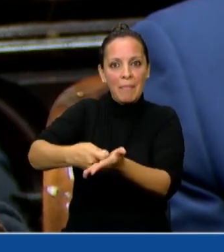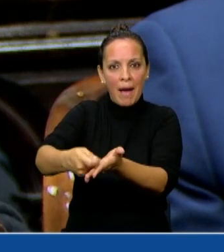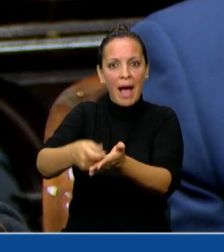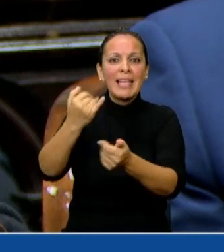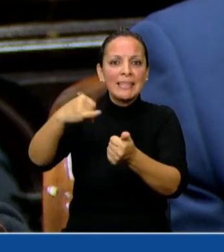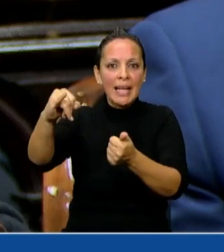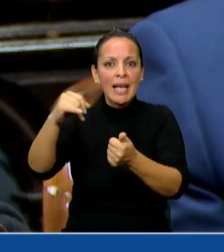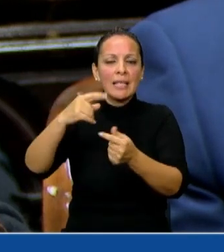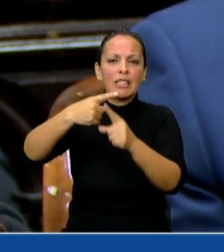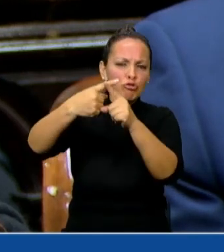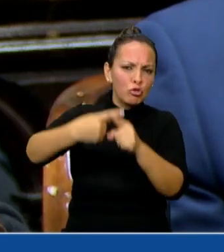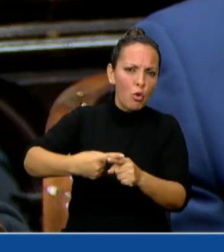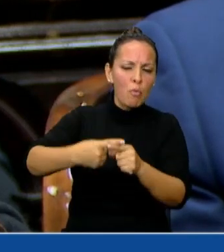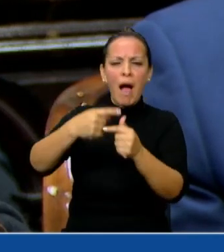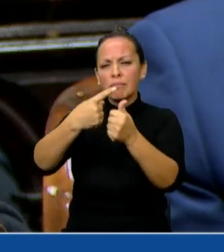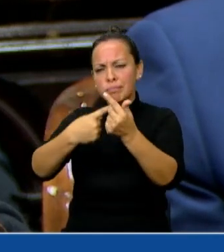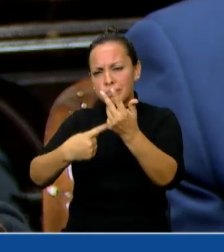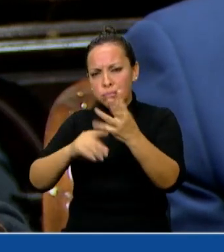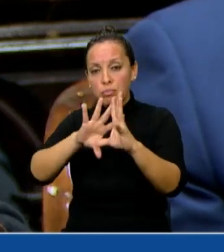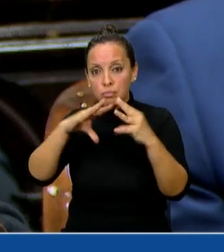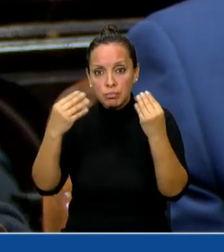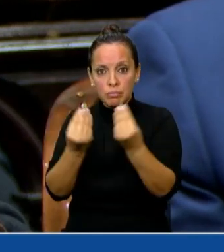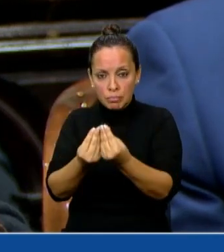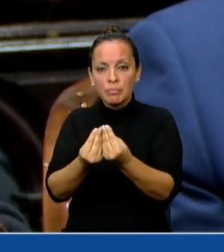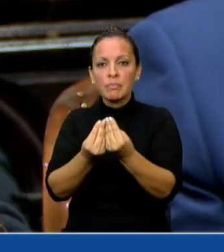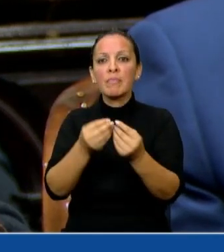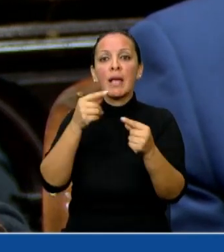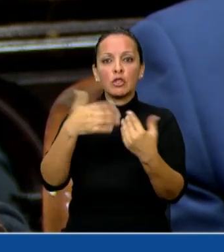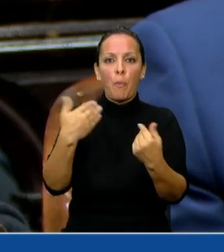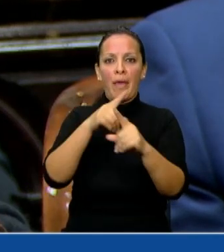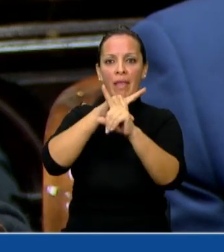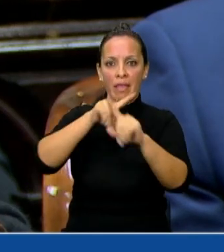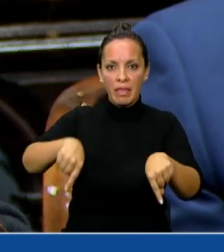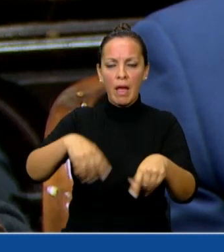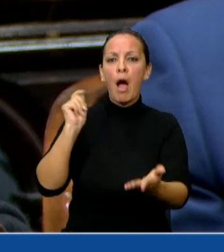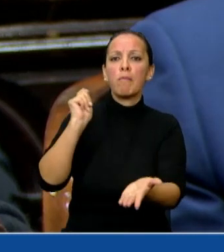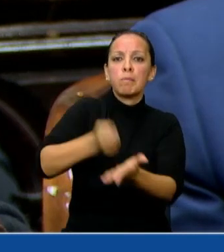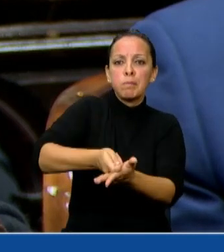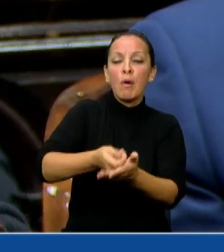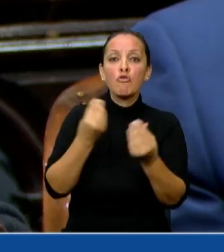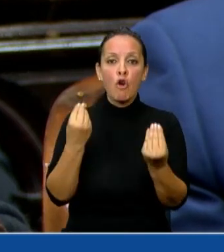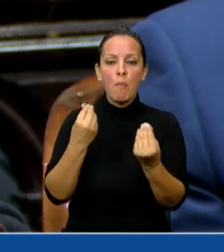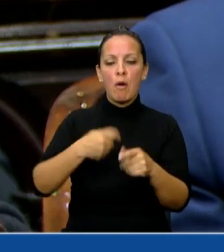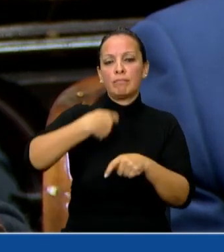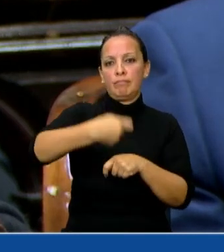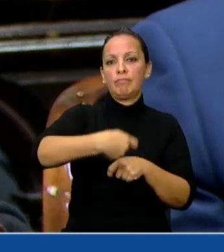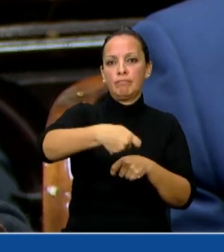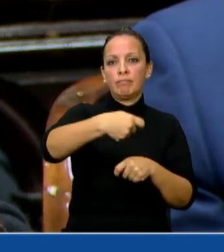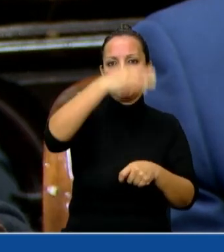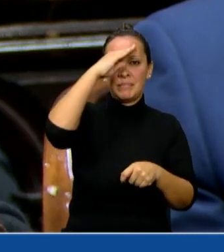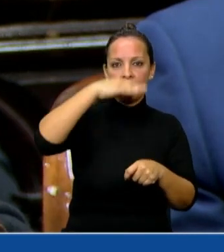intereses compensatorios, moratorios y punitorios, se cancelarán mediante el pago de cuotas mensuales